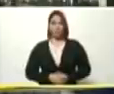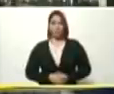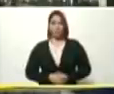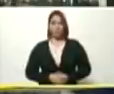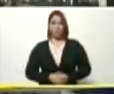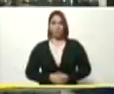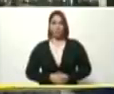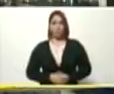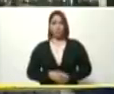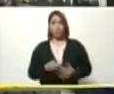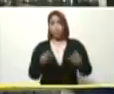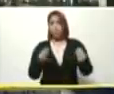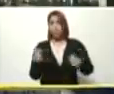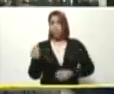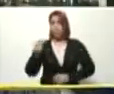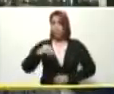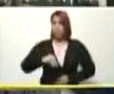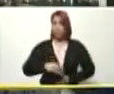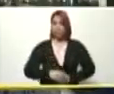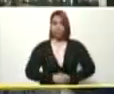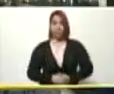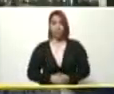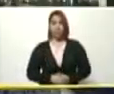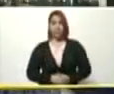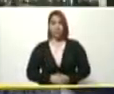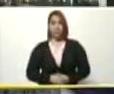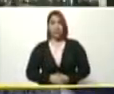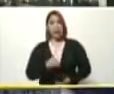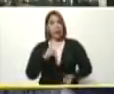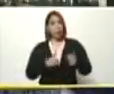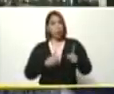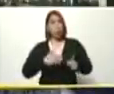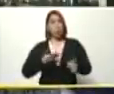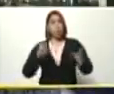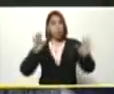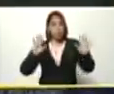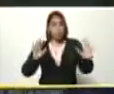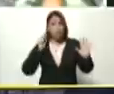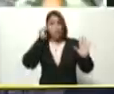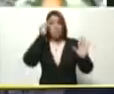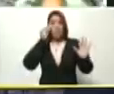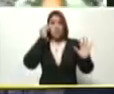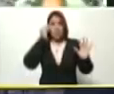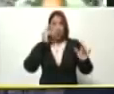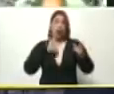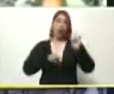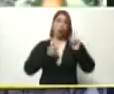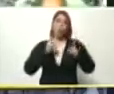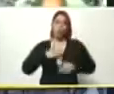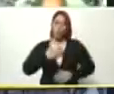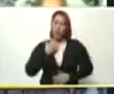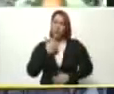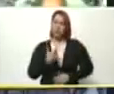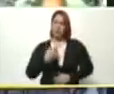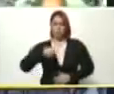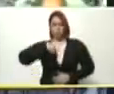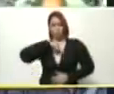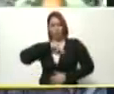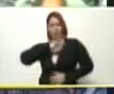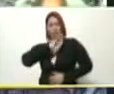Es mucho más de lo que algunos pudieran pensar. Algunos pudieran decir nuestra